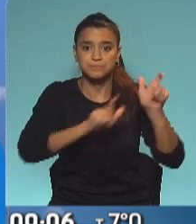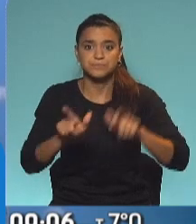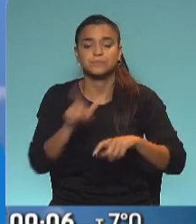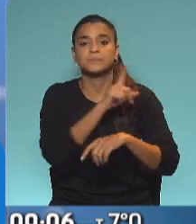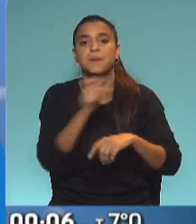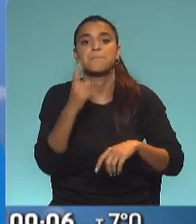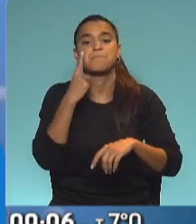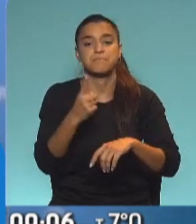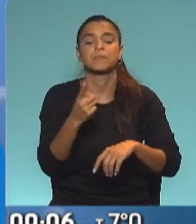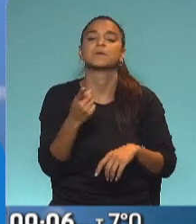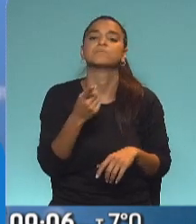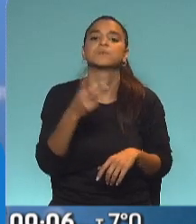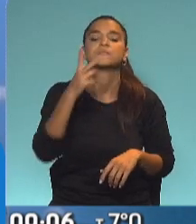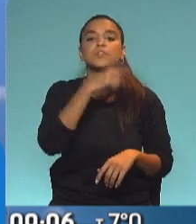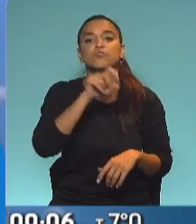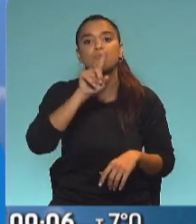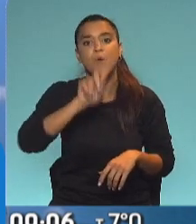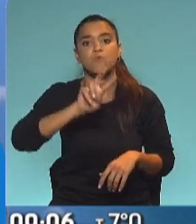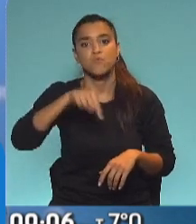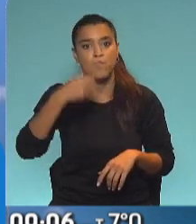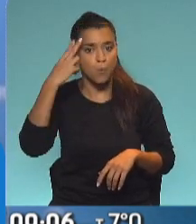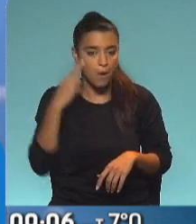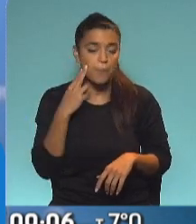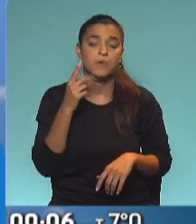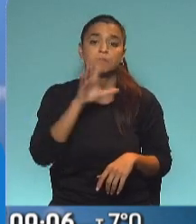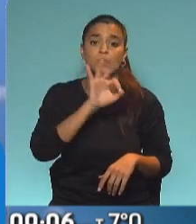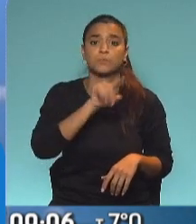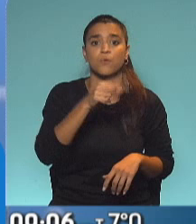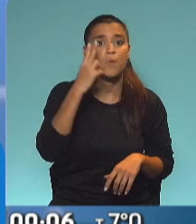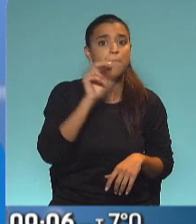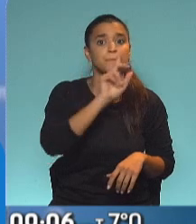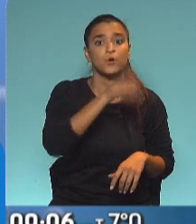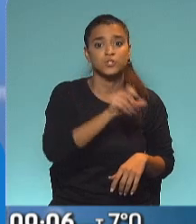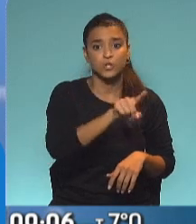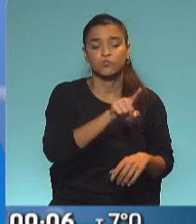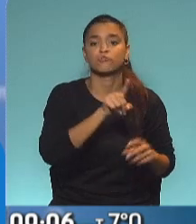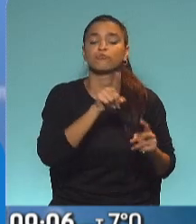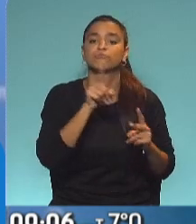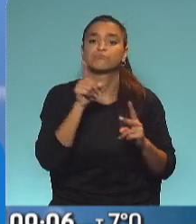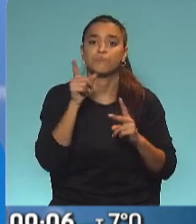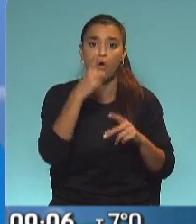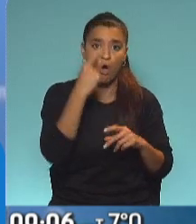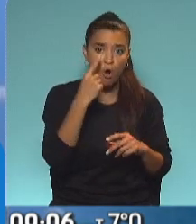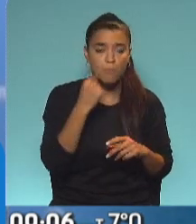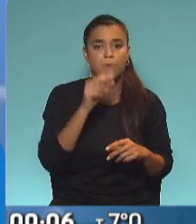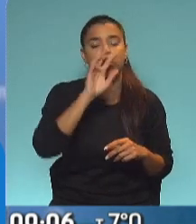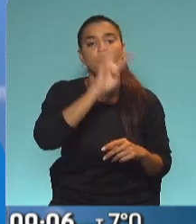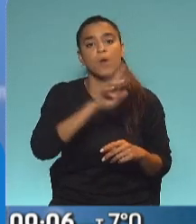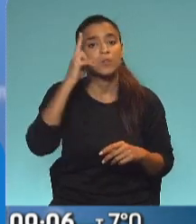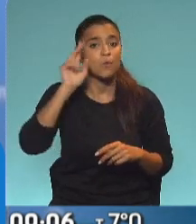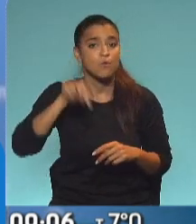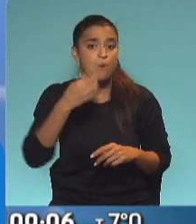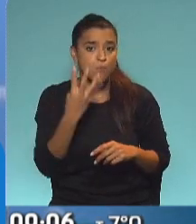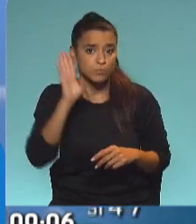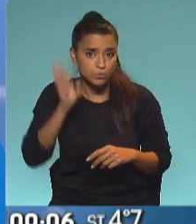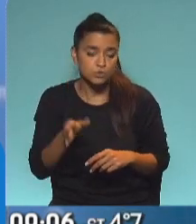a 109,9. El 50,6% está relacionado con afectación de varones, el